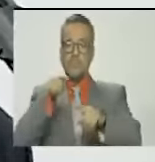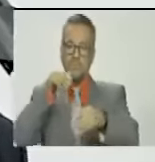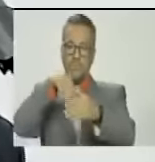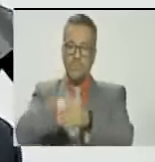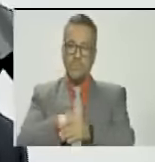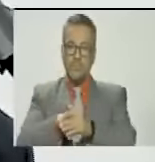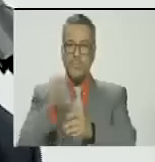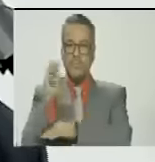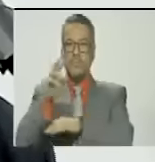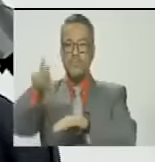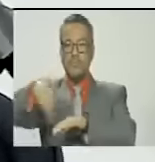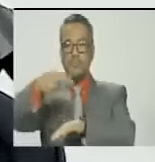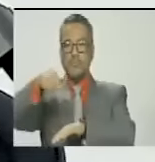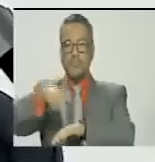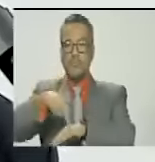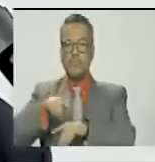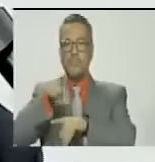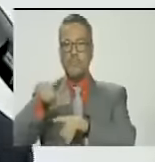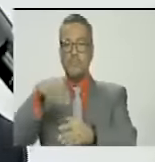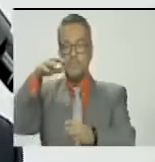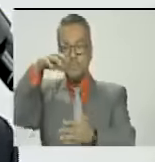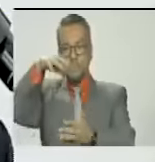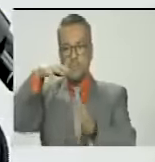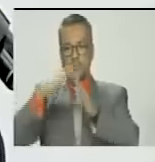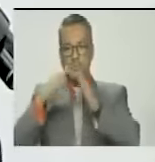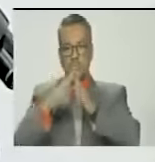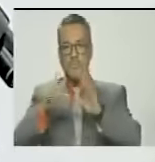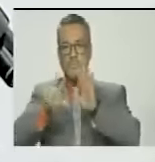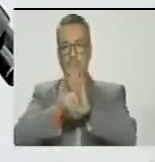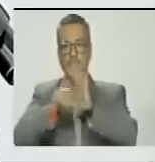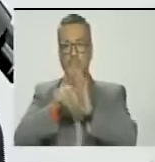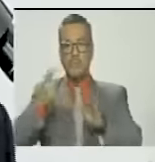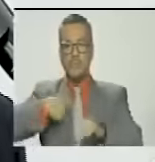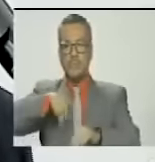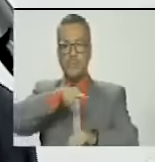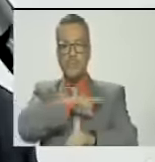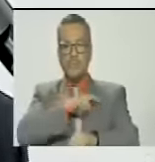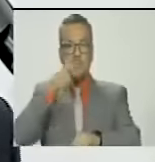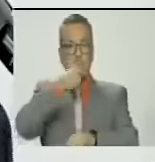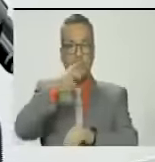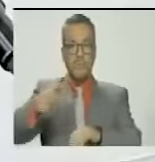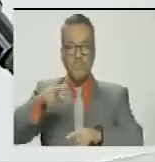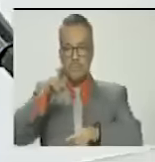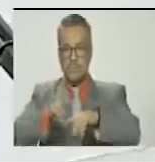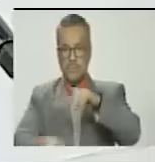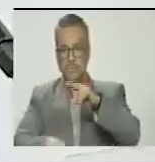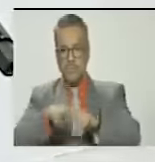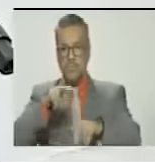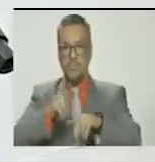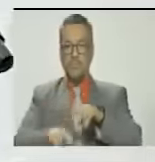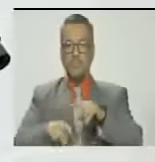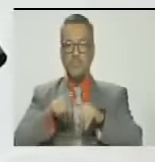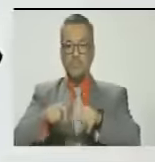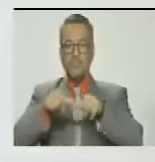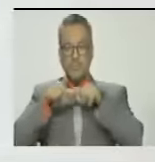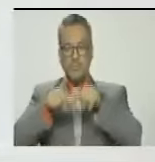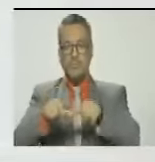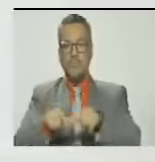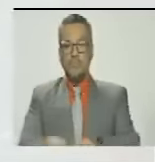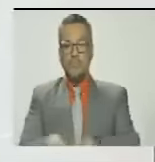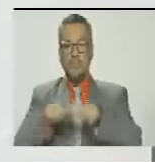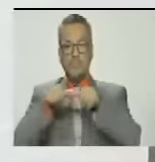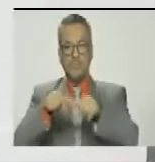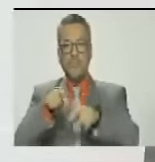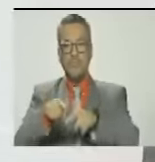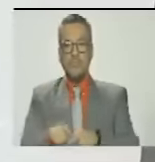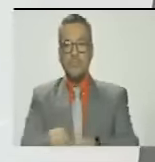trinchera, la Asamblea Nacional, la Casa de las Leyes de nuestro pueblo, construir para preservar,